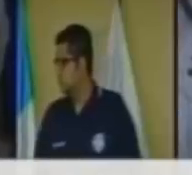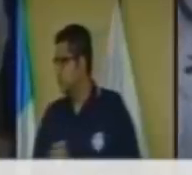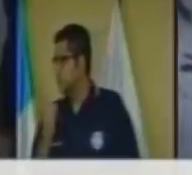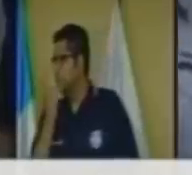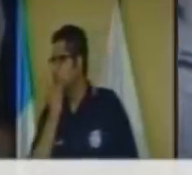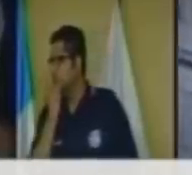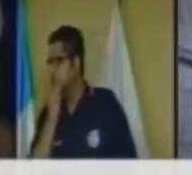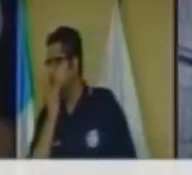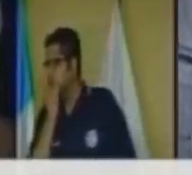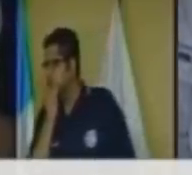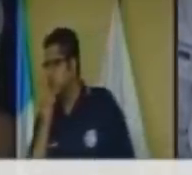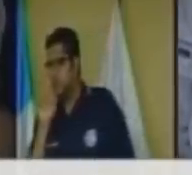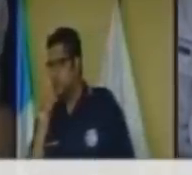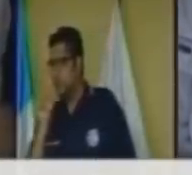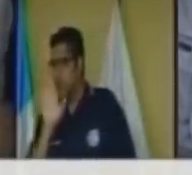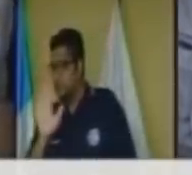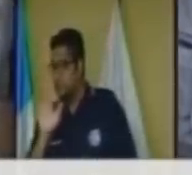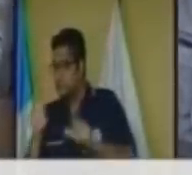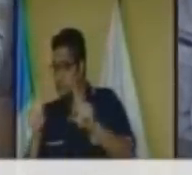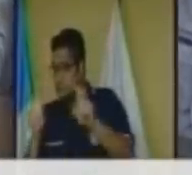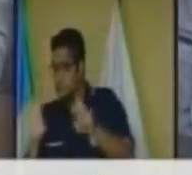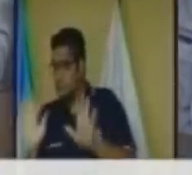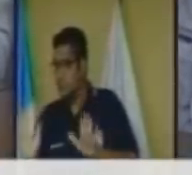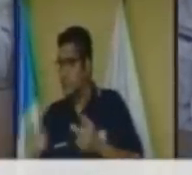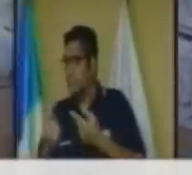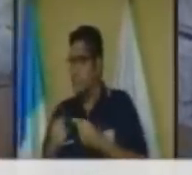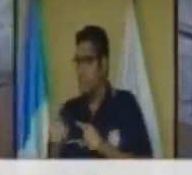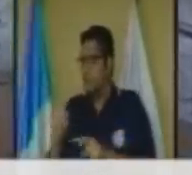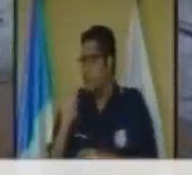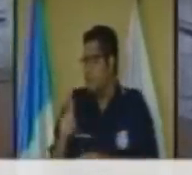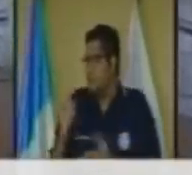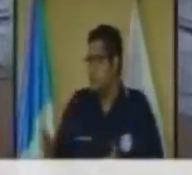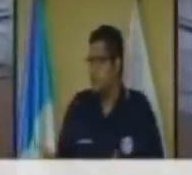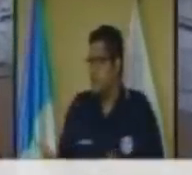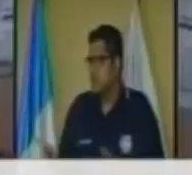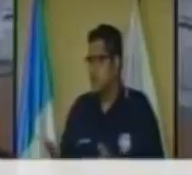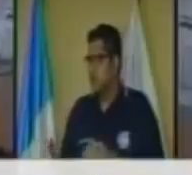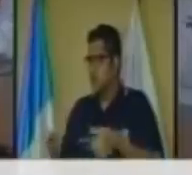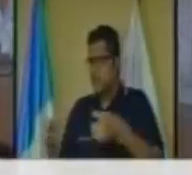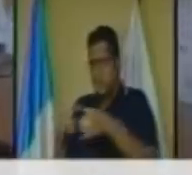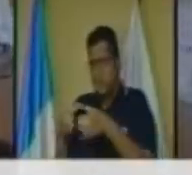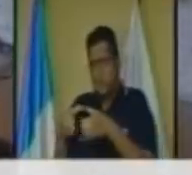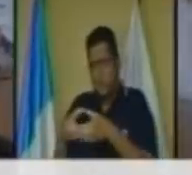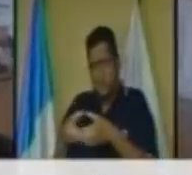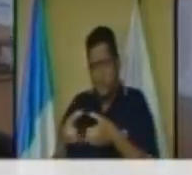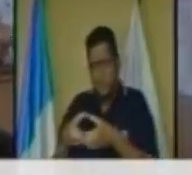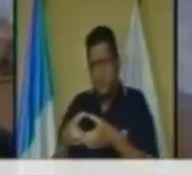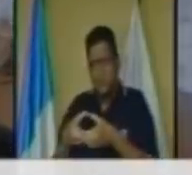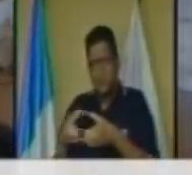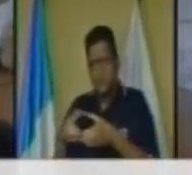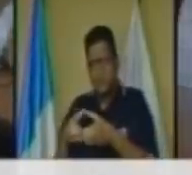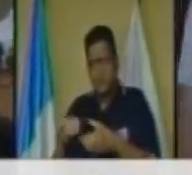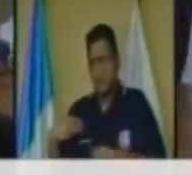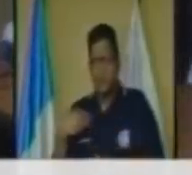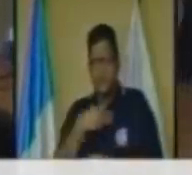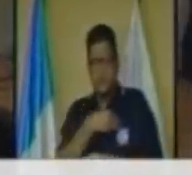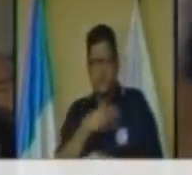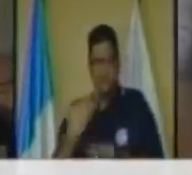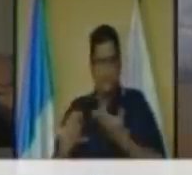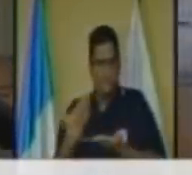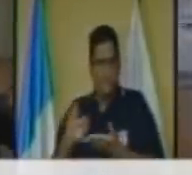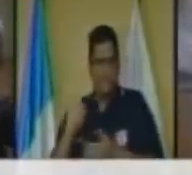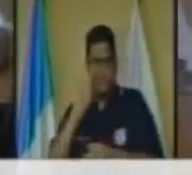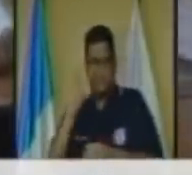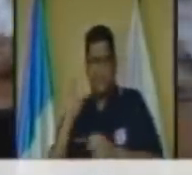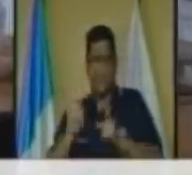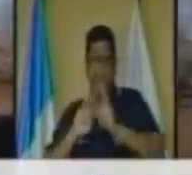Pero no sé si mi gabinete de gobierno hablaron algo sobre el tema de la circulación de precios y qué se está haciendo con